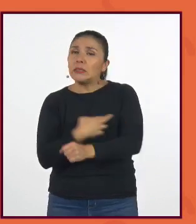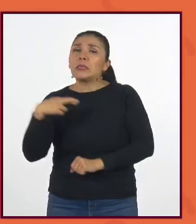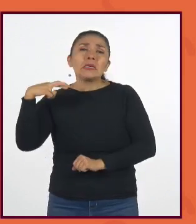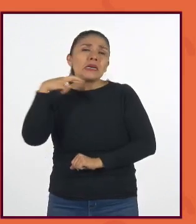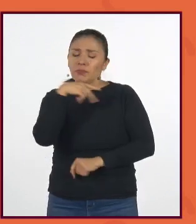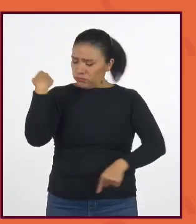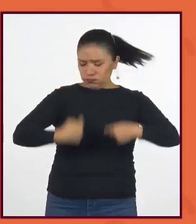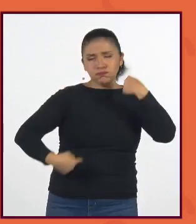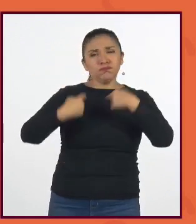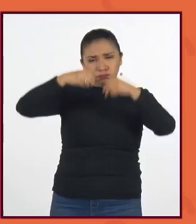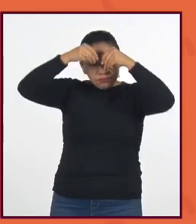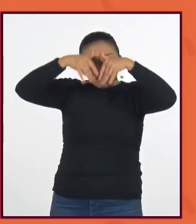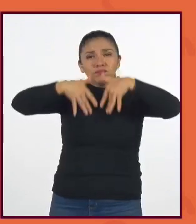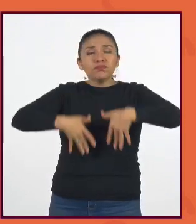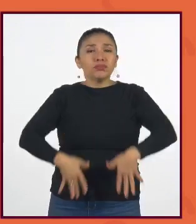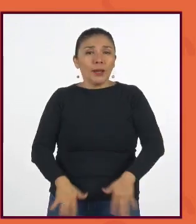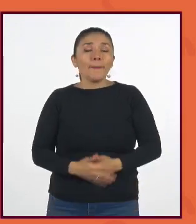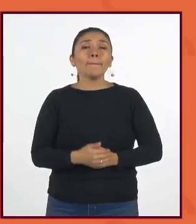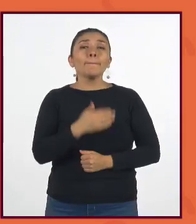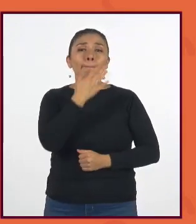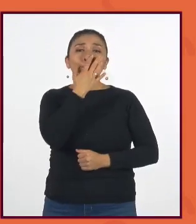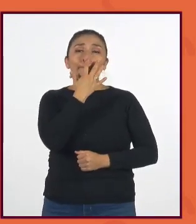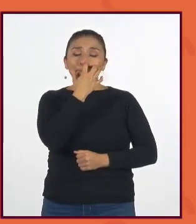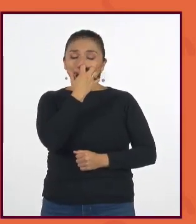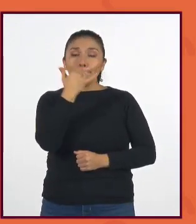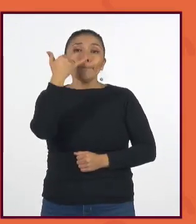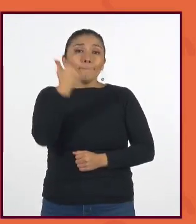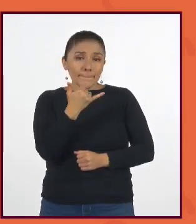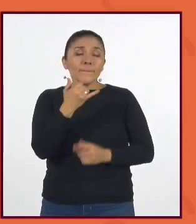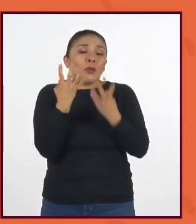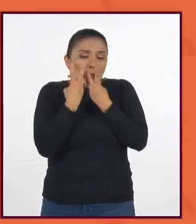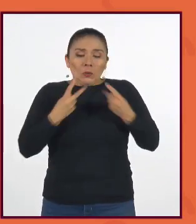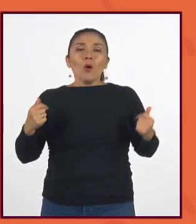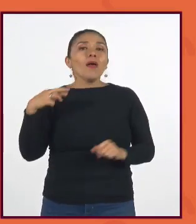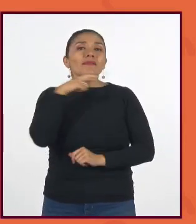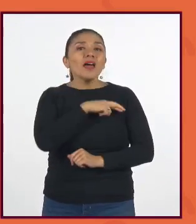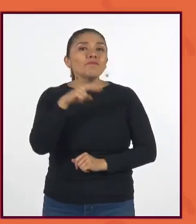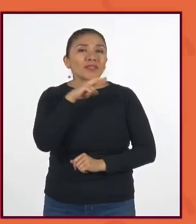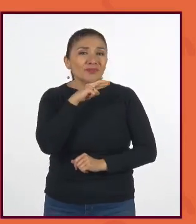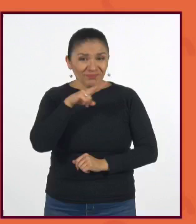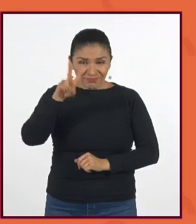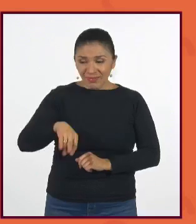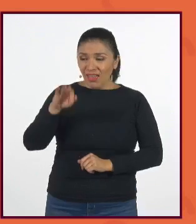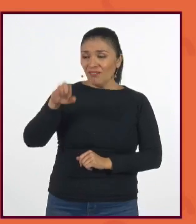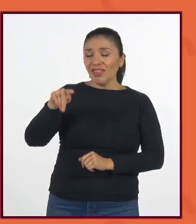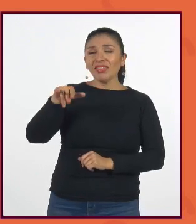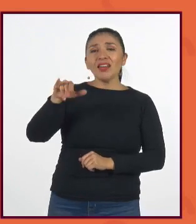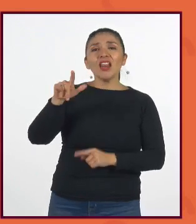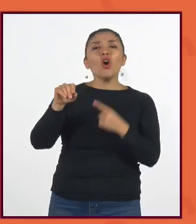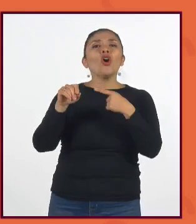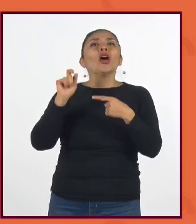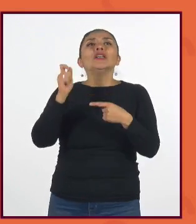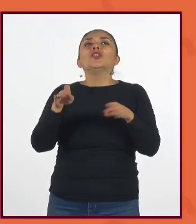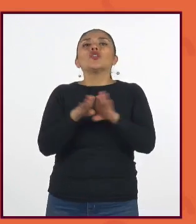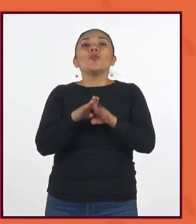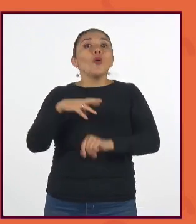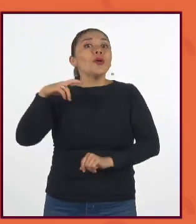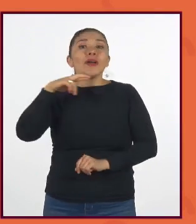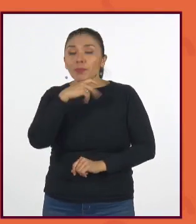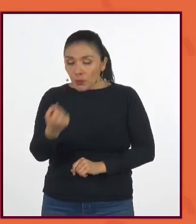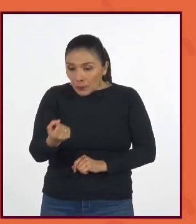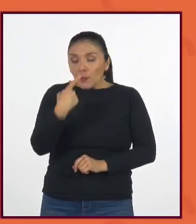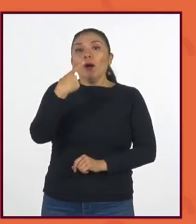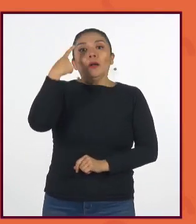inmediatos. Y desaparecen en poco tiempo. O sea, el fentanilo tiene este efecto de que es inmediato, intenso,